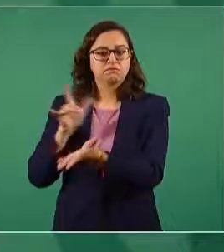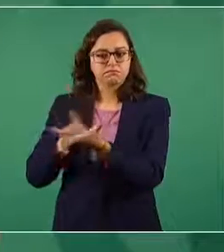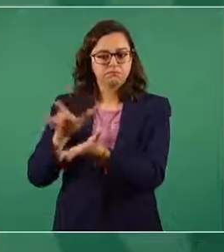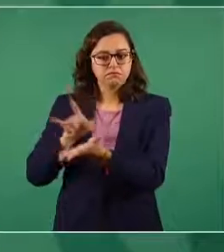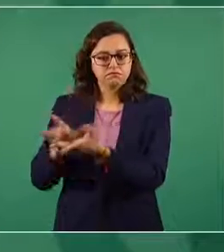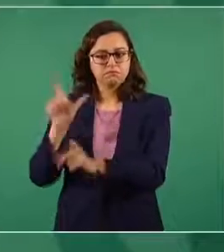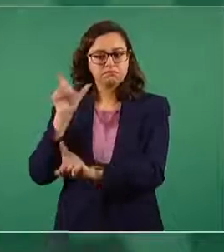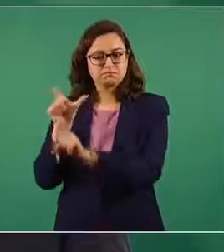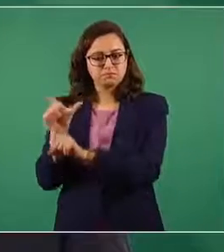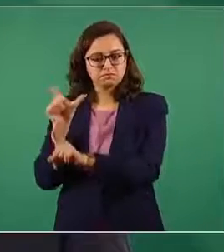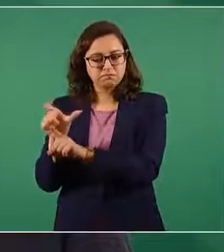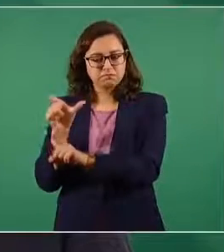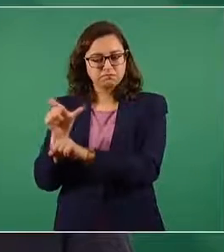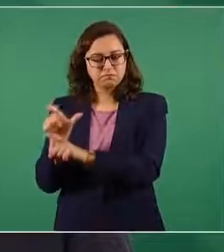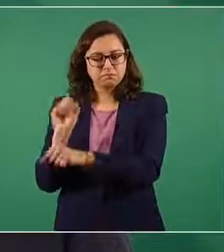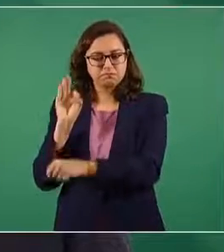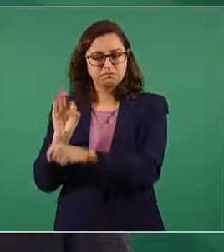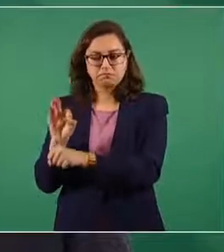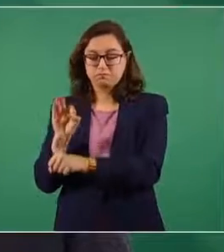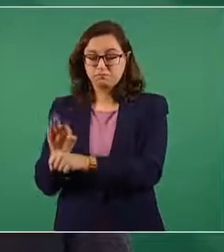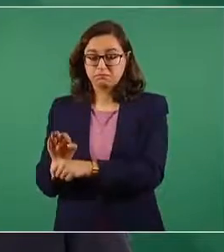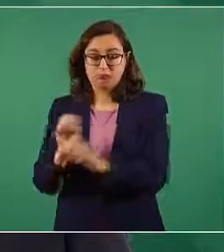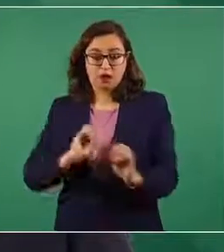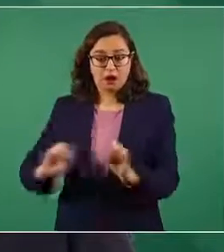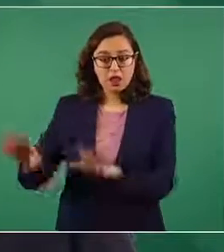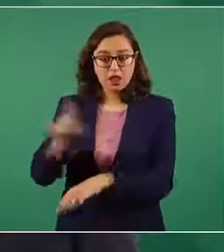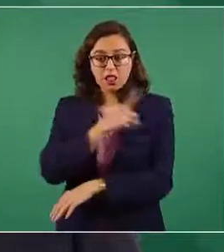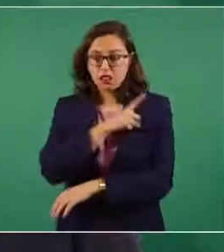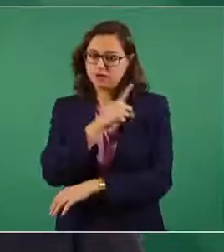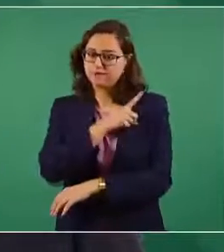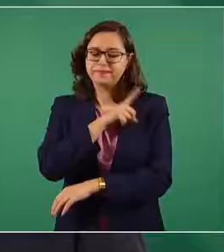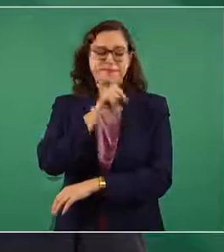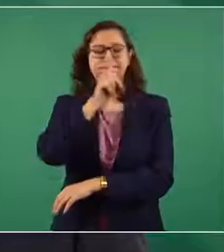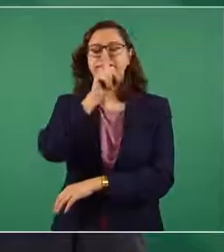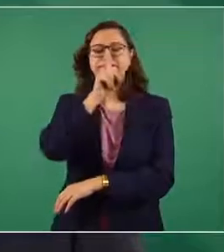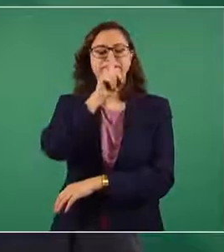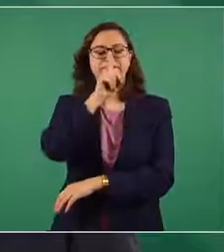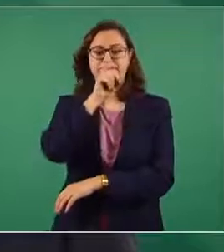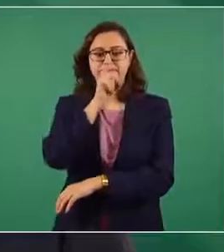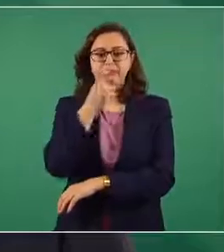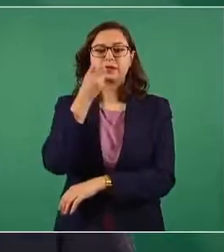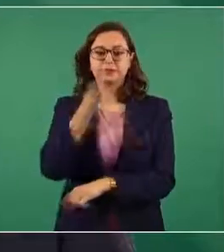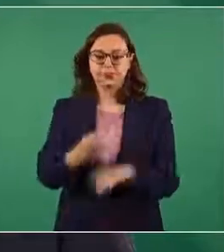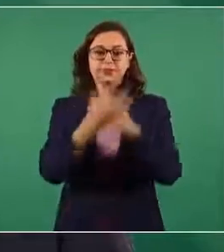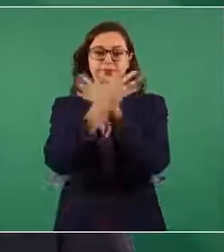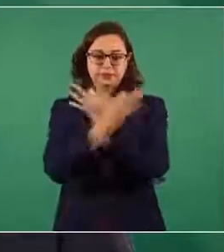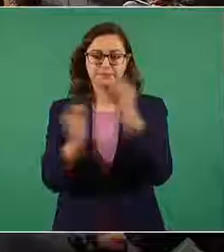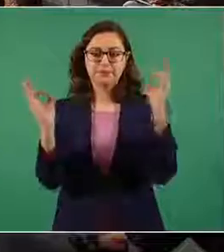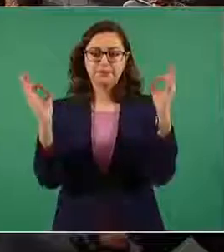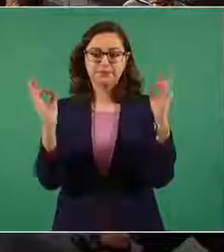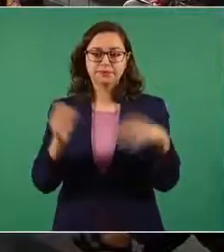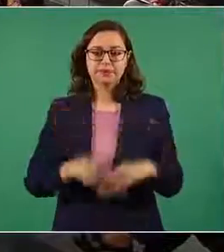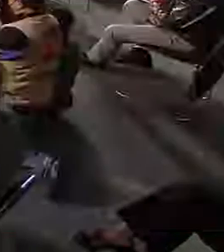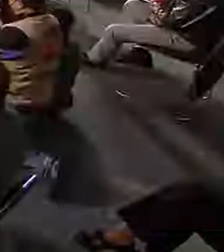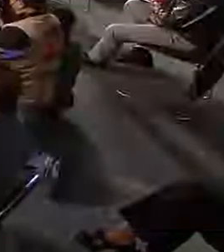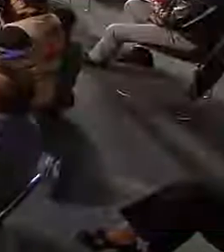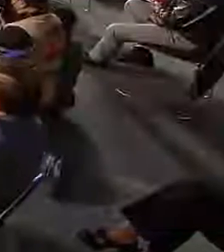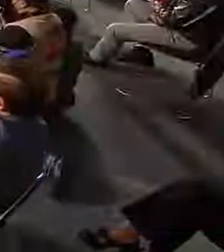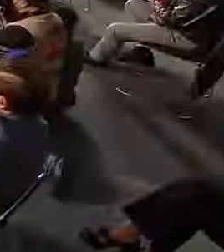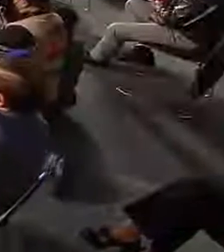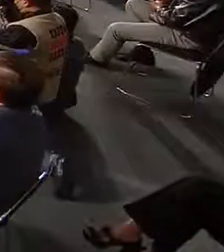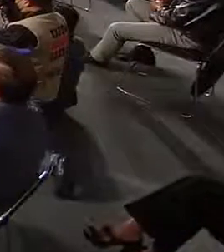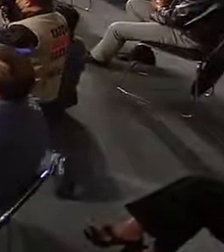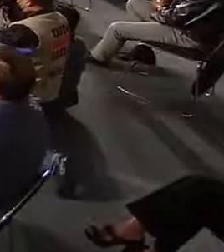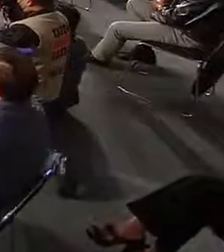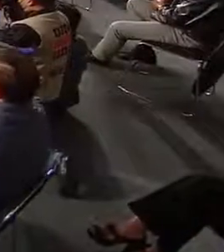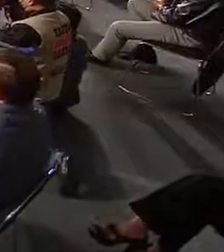apoyándola, protegiéndola. No está sola. Eso es todo lo que quería comentar. Muy bien,